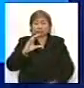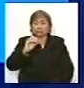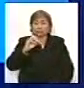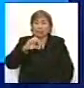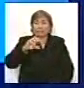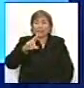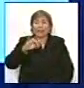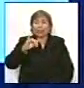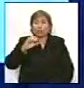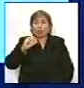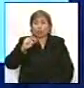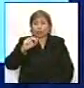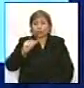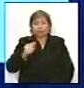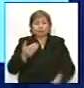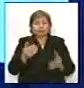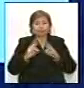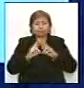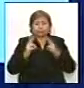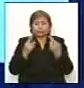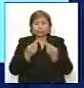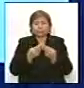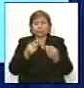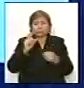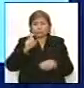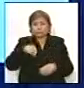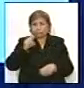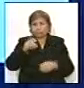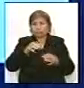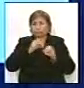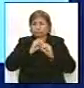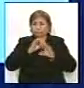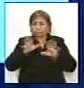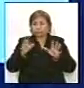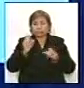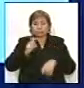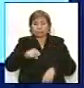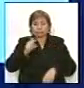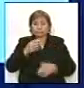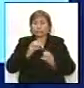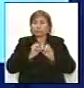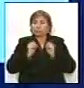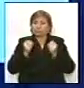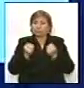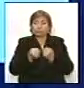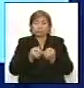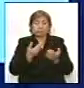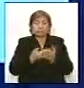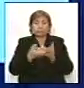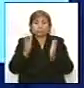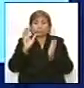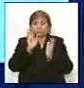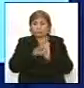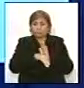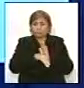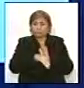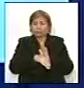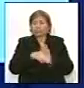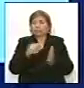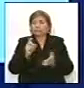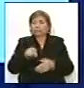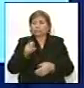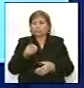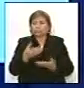Tania Pariona. En la reunión consideraron necesario ampliar los beneficios a este sector y disminuir los requisitos que